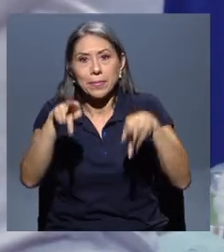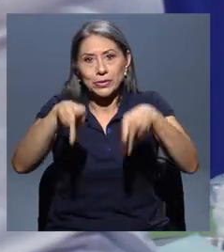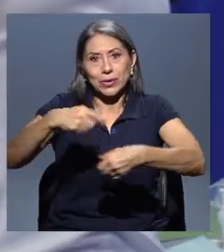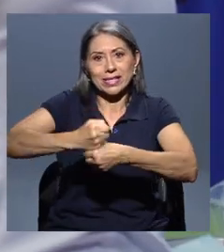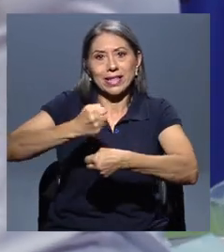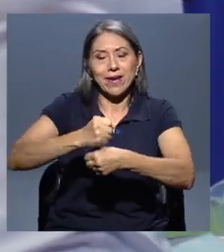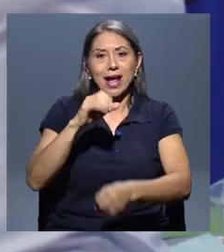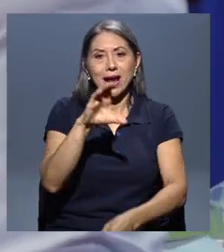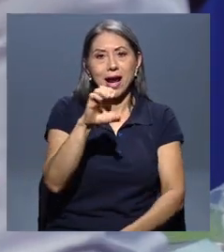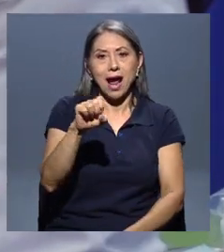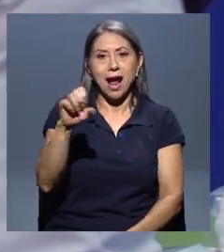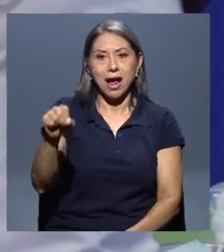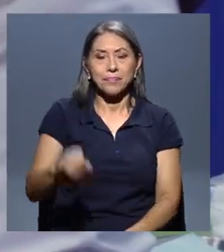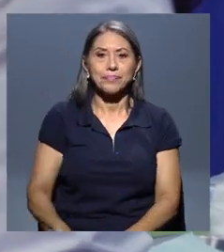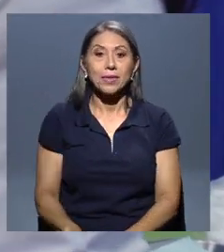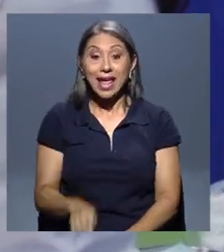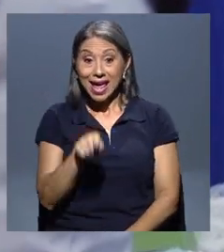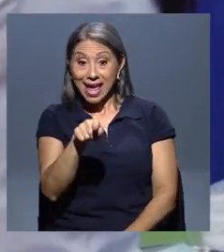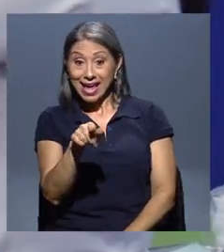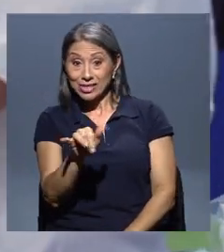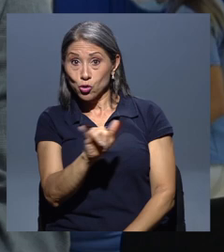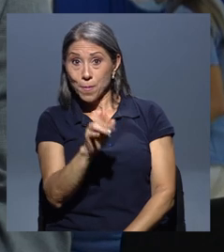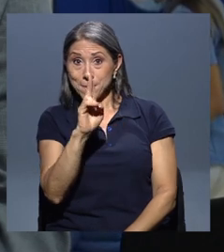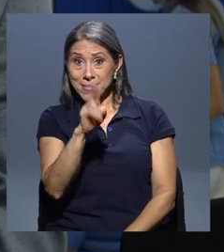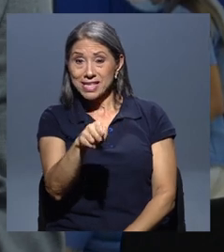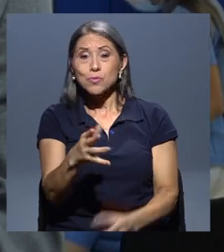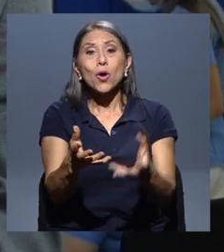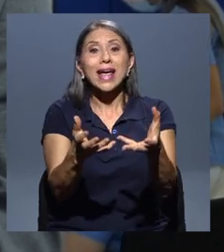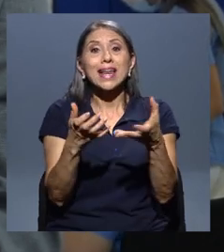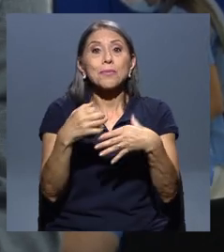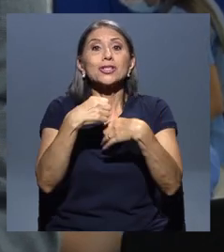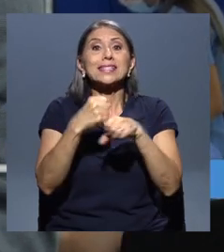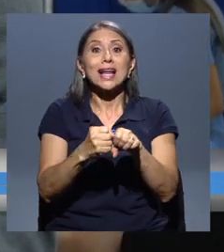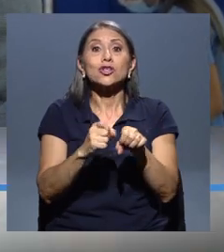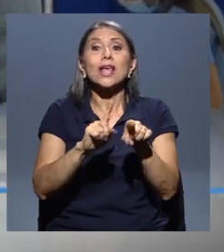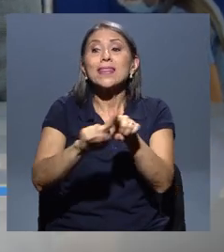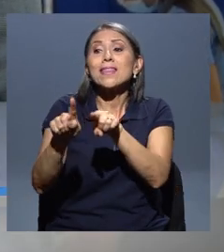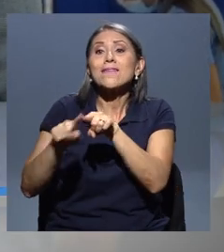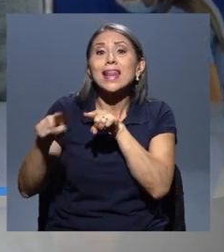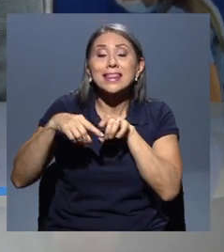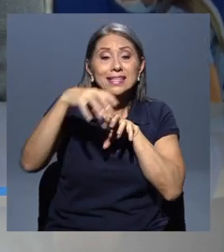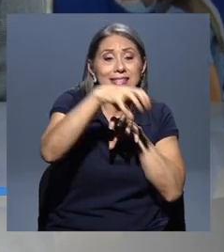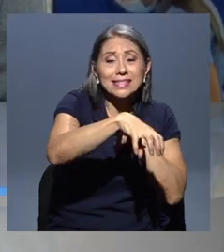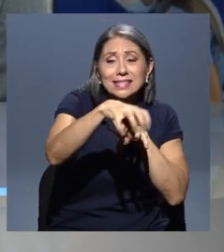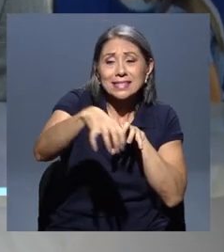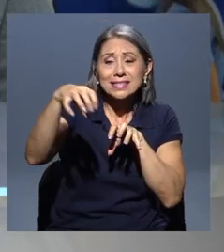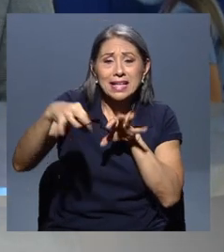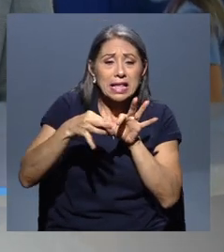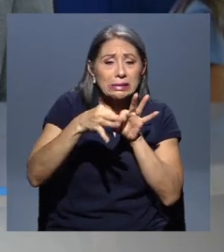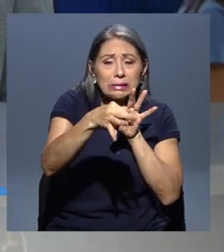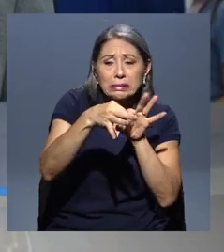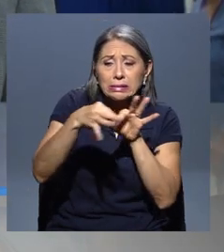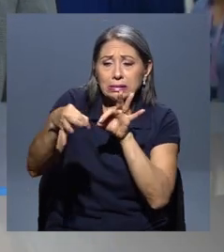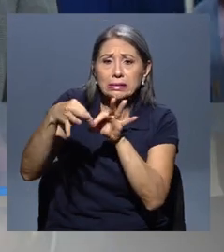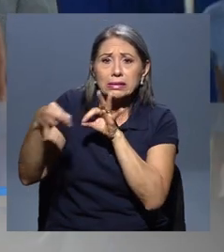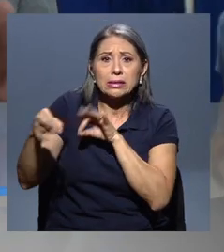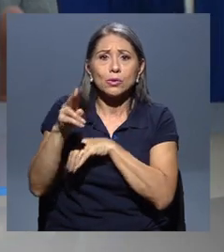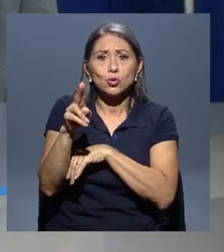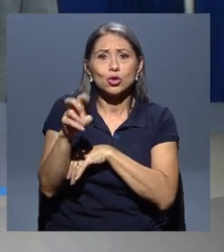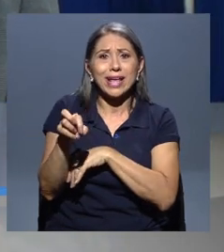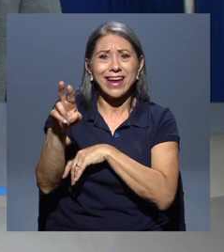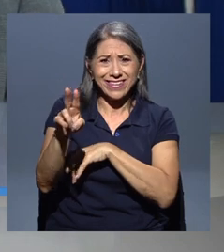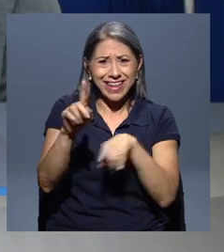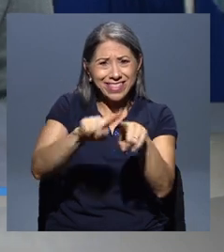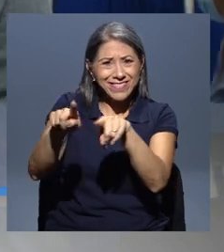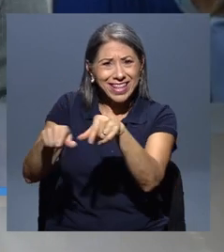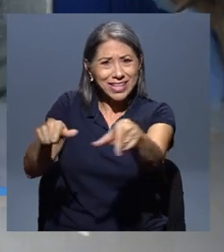Esta misma iniciativa la queremos replicar nosotros en las sedes y en los recintos universitarios. Es decir, ponemos